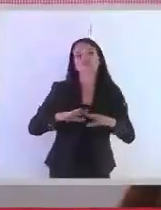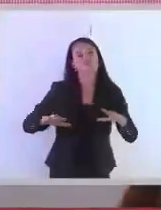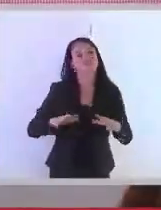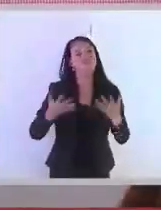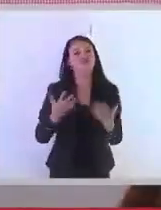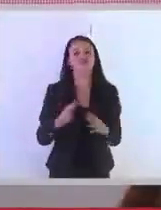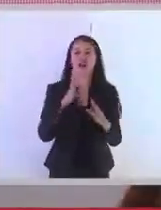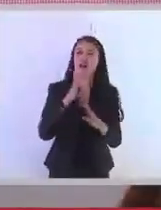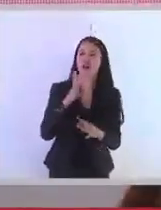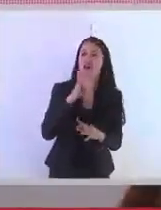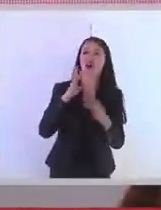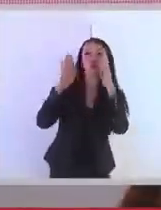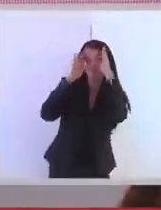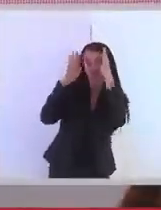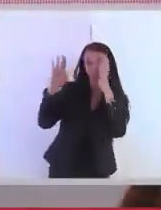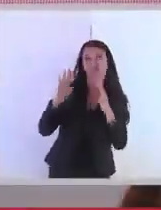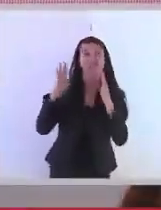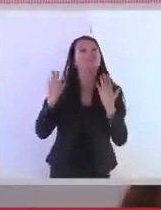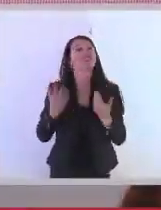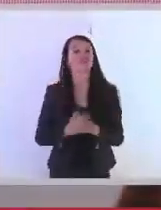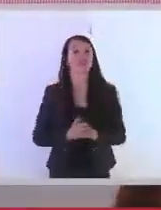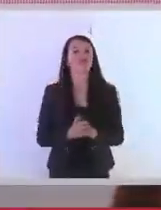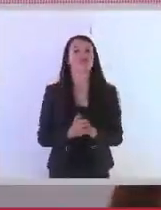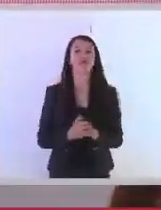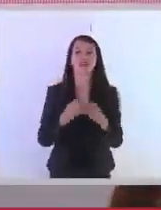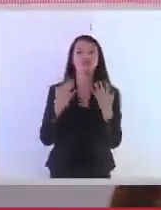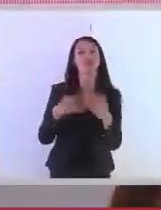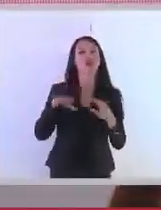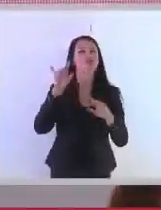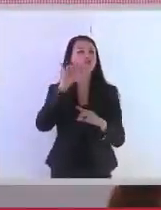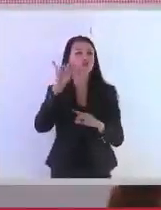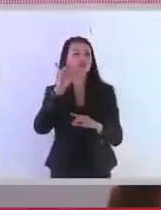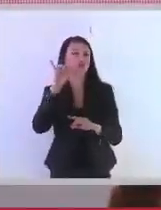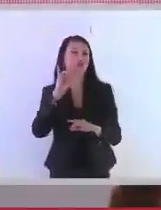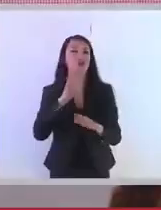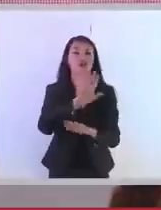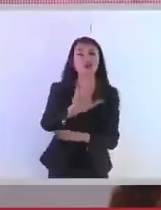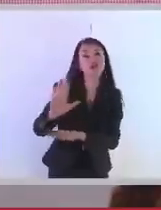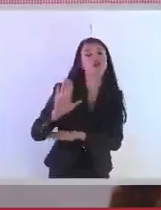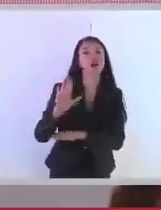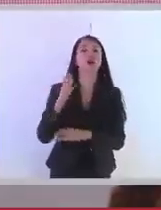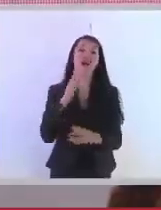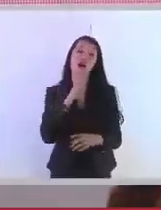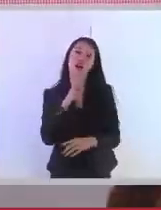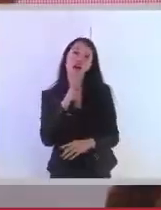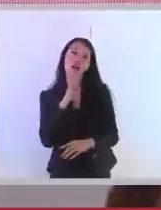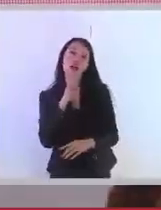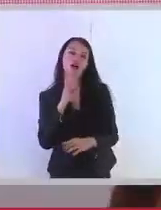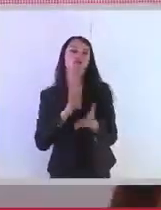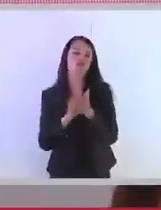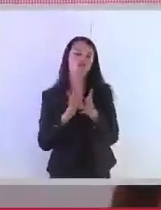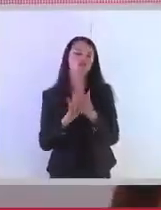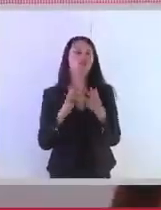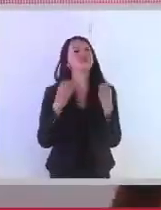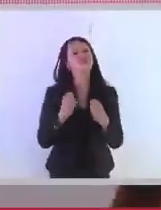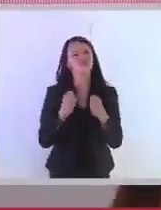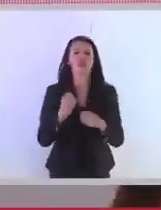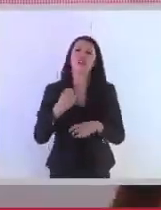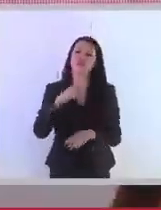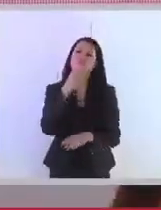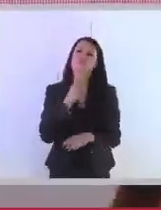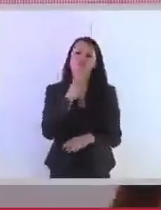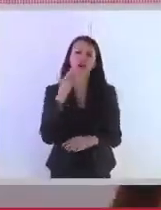hable con intención. Escucharemos de ustedes y les hablaremos. Prometemos un